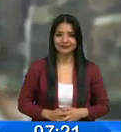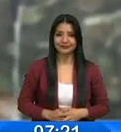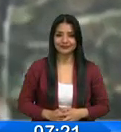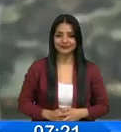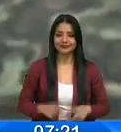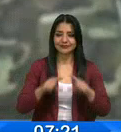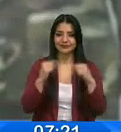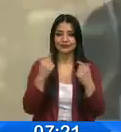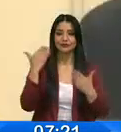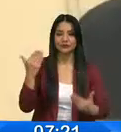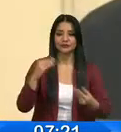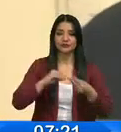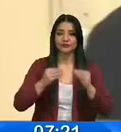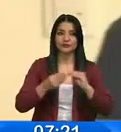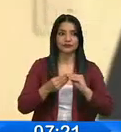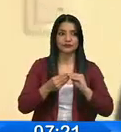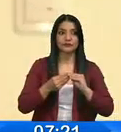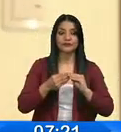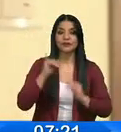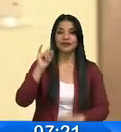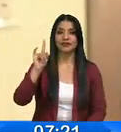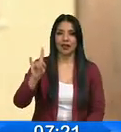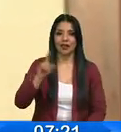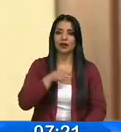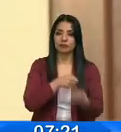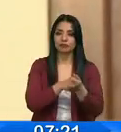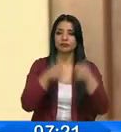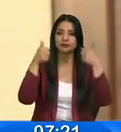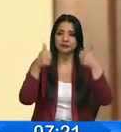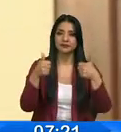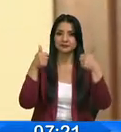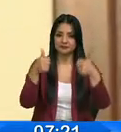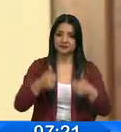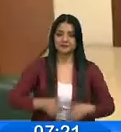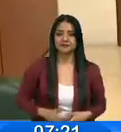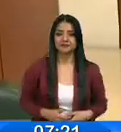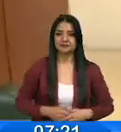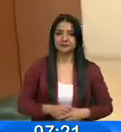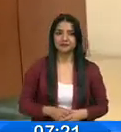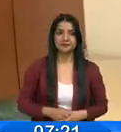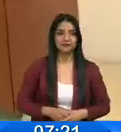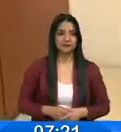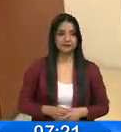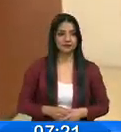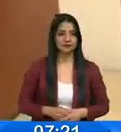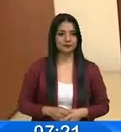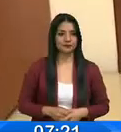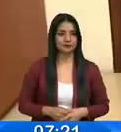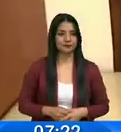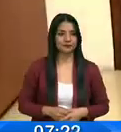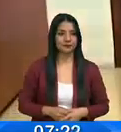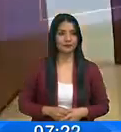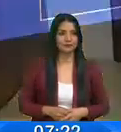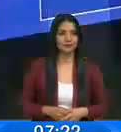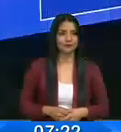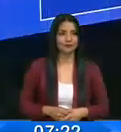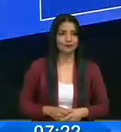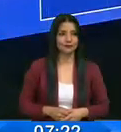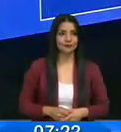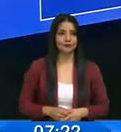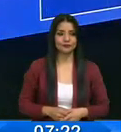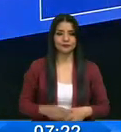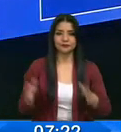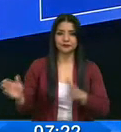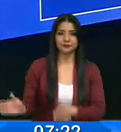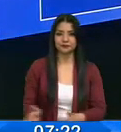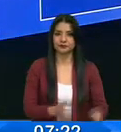Izquierda Democrática, que auspicia su candidatura, informó Héctor Romero. Bueno, y es